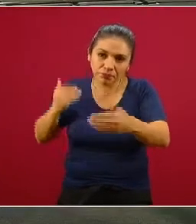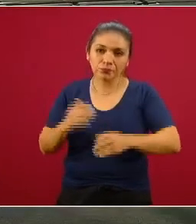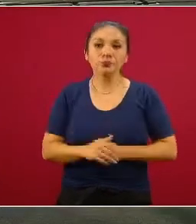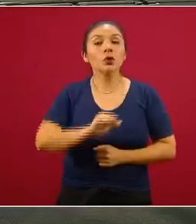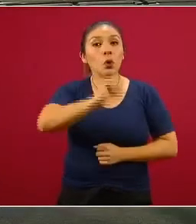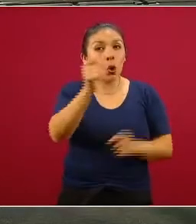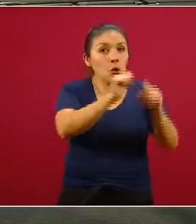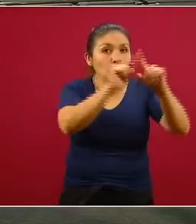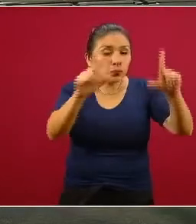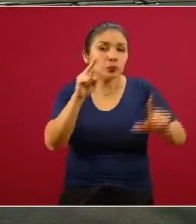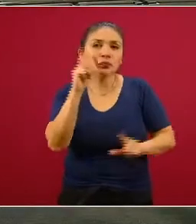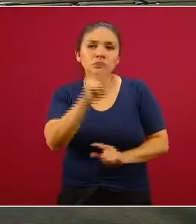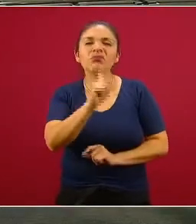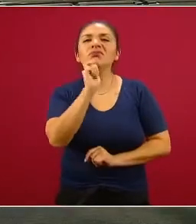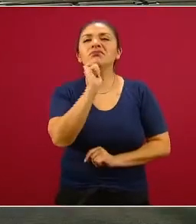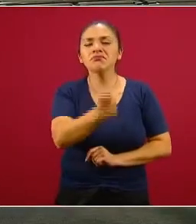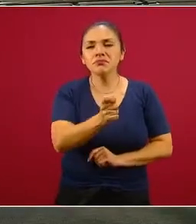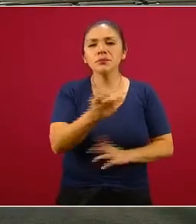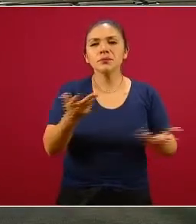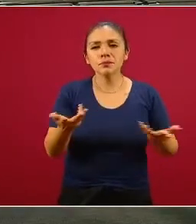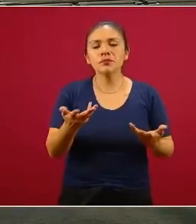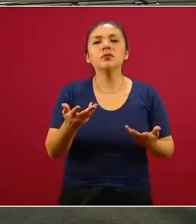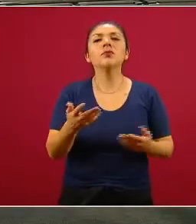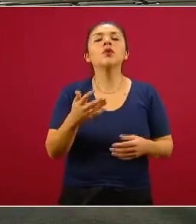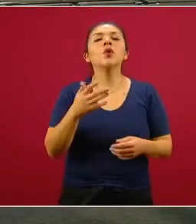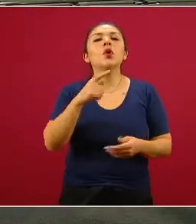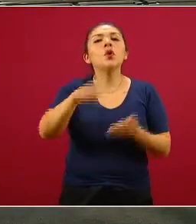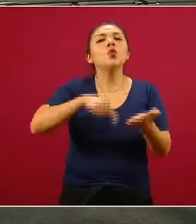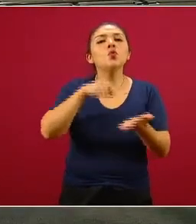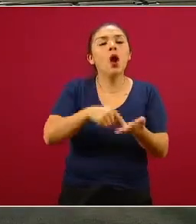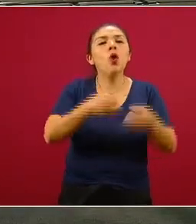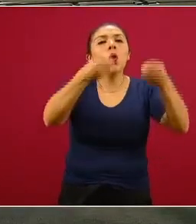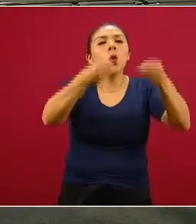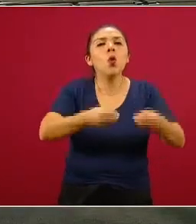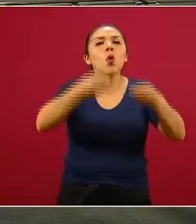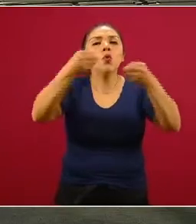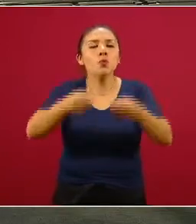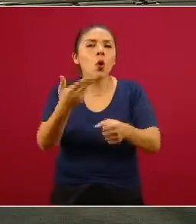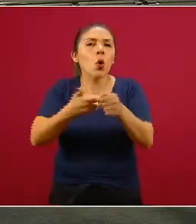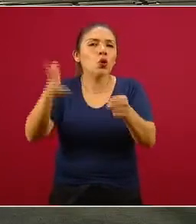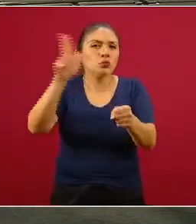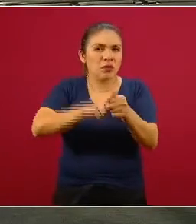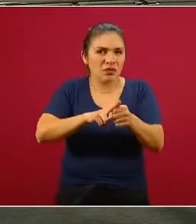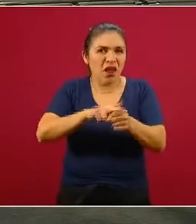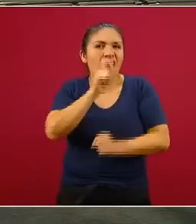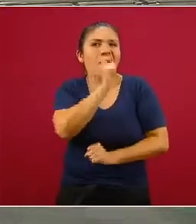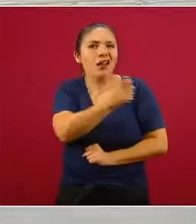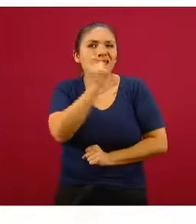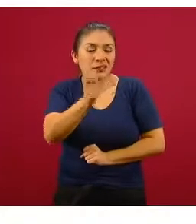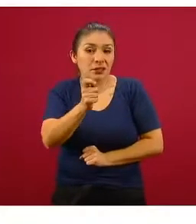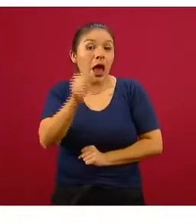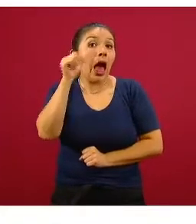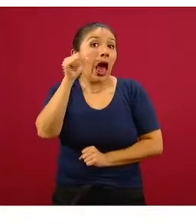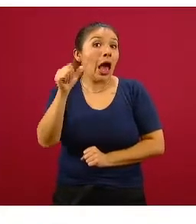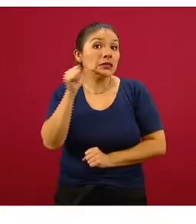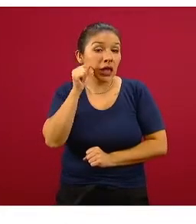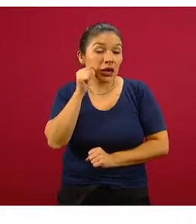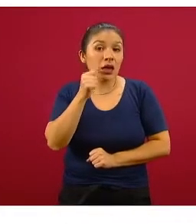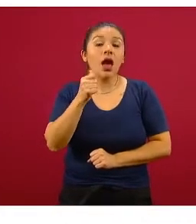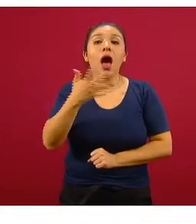diapositivas es precisamente en relación a la disponibilidad y ocupación hospitalaria. Al corte del día de ayer,